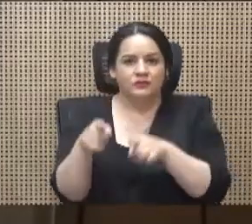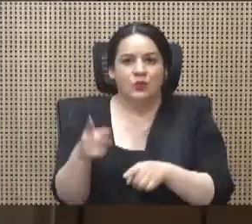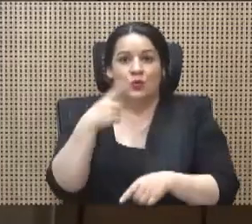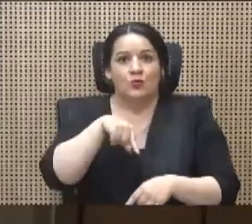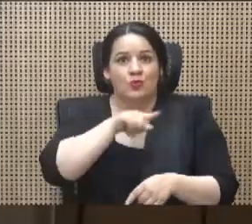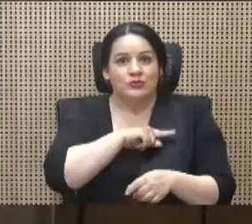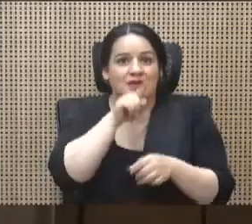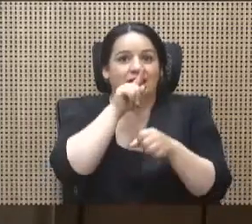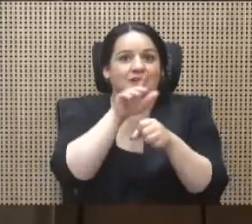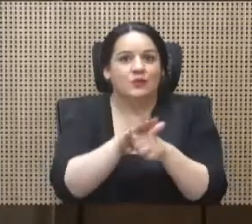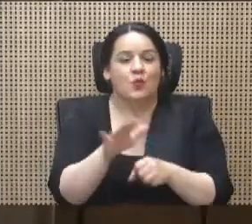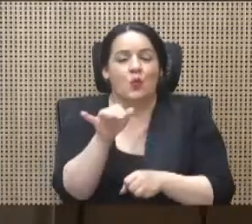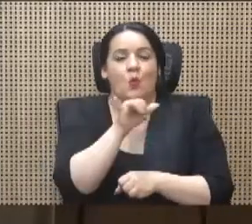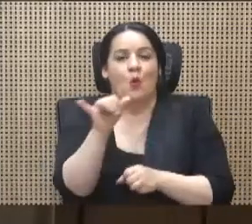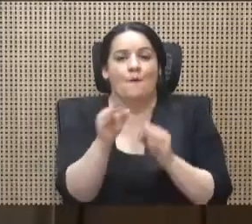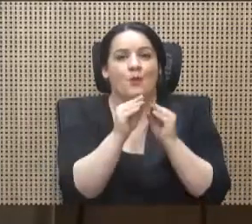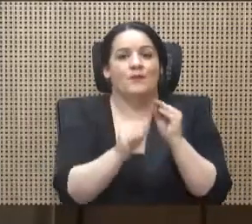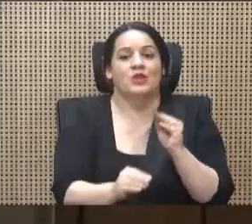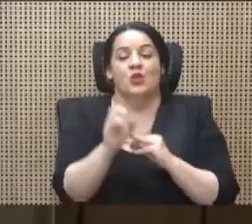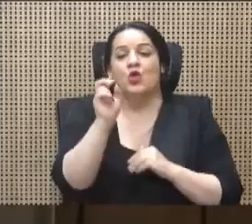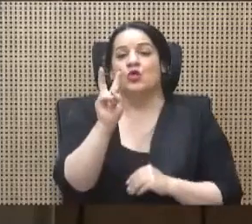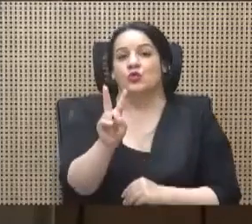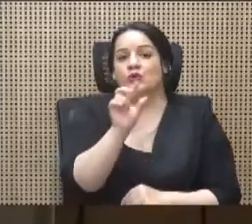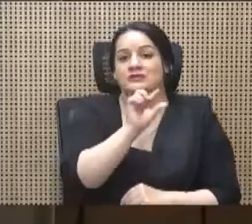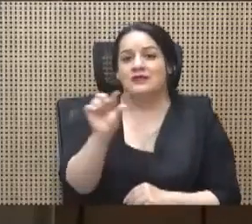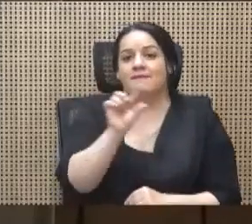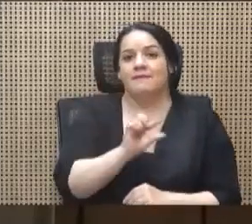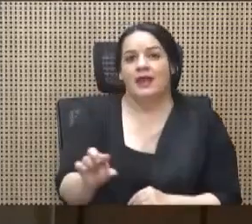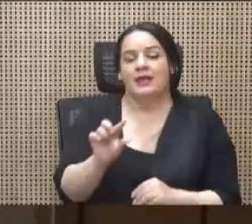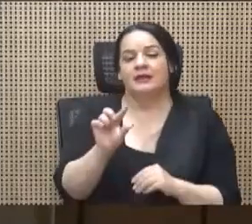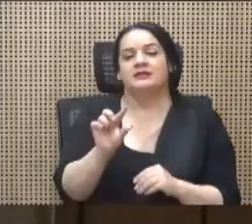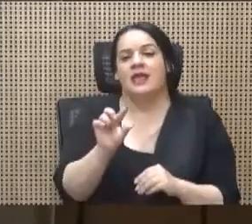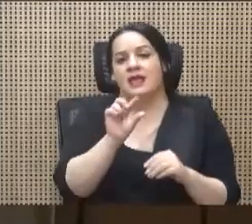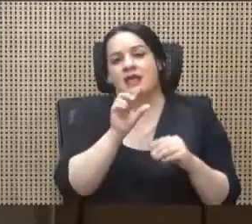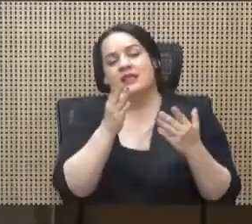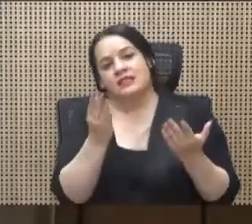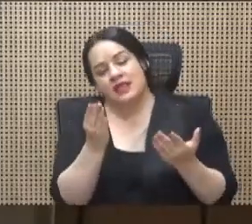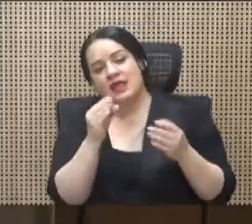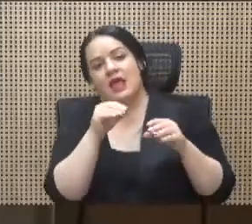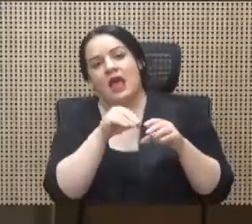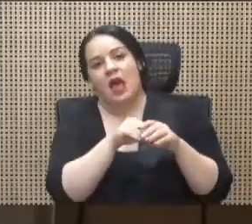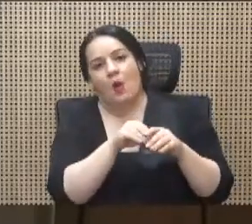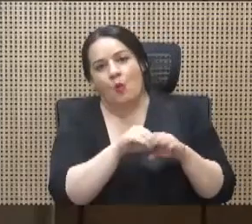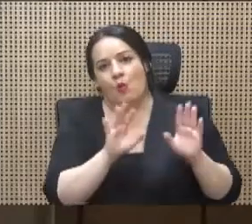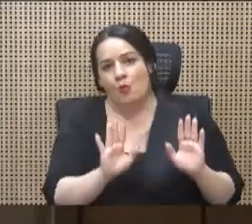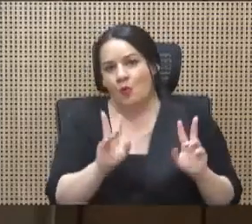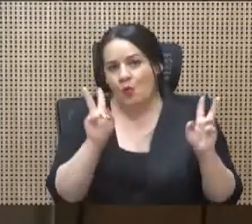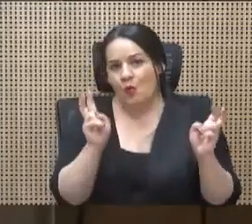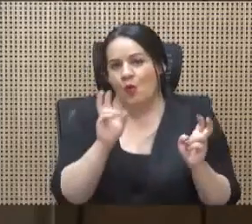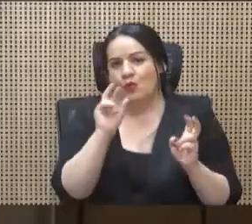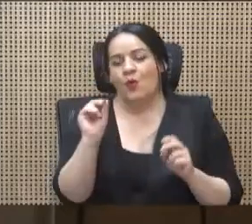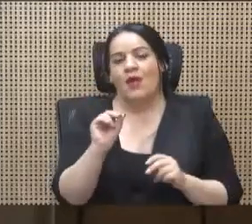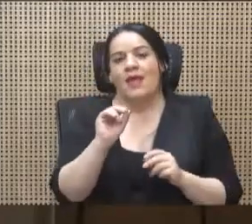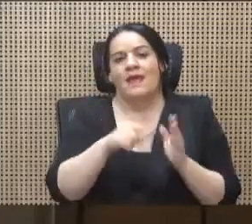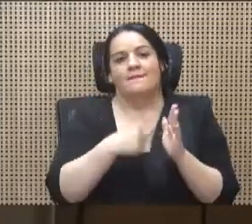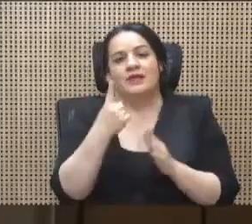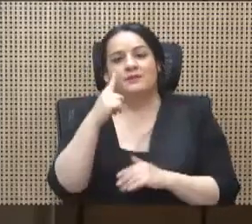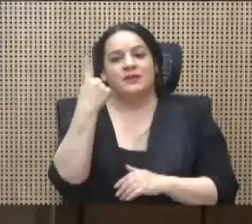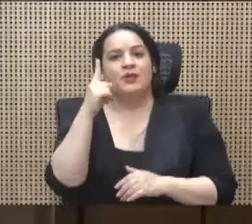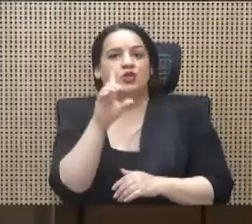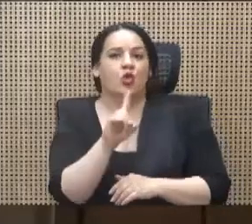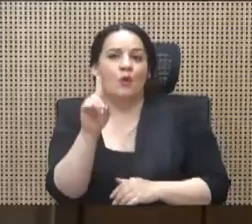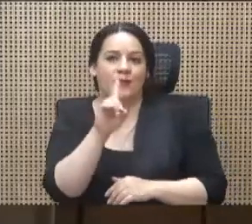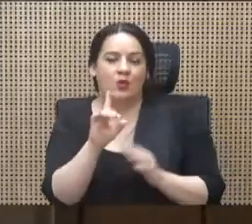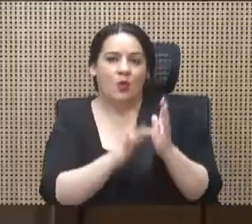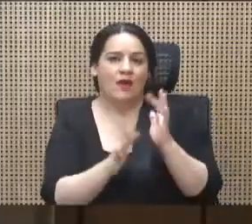garantizaríamos como mínimo dos semanas de ahorro en vez del primer domingo de abril el tercer domingo de marzo te sería